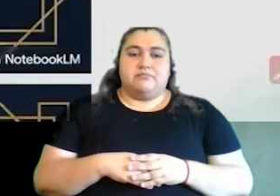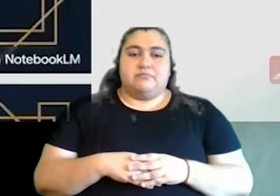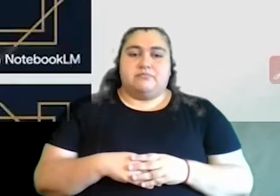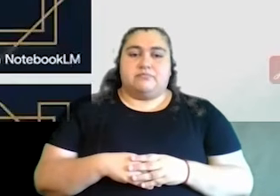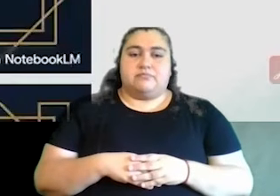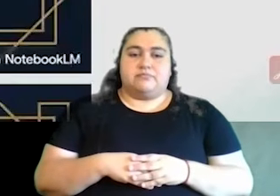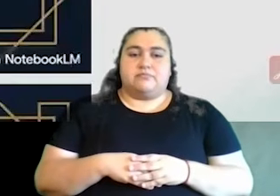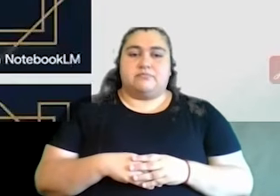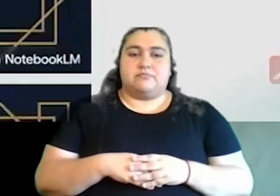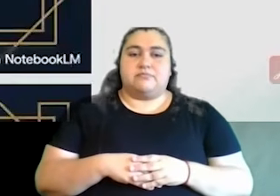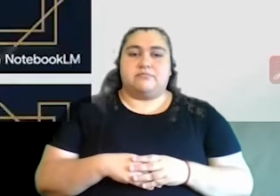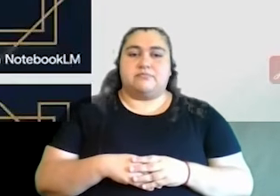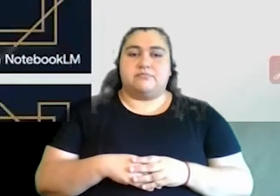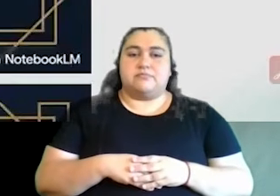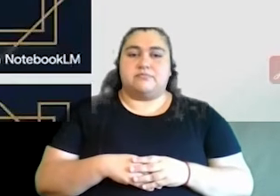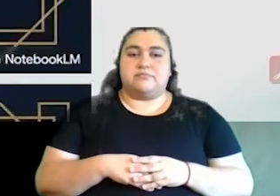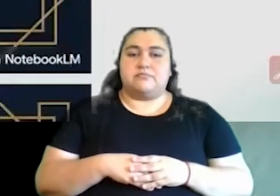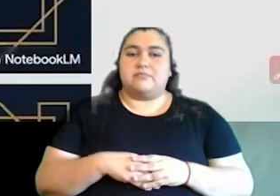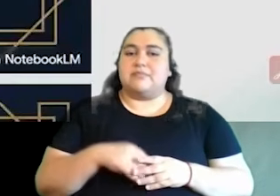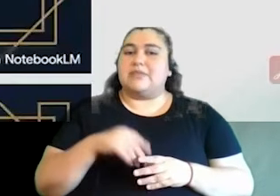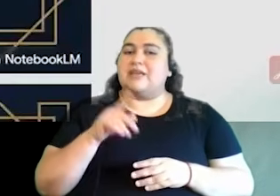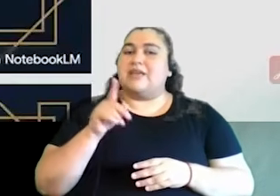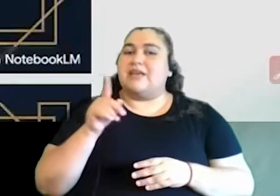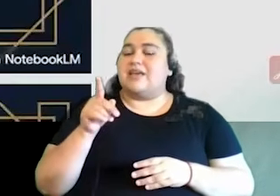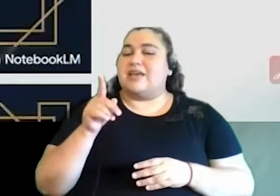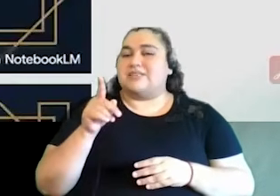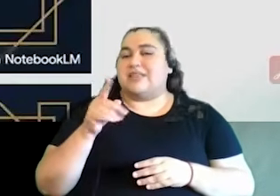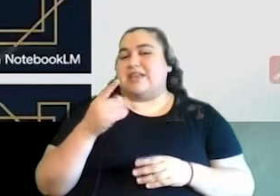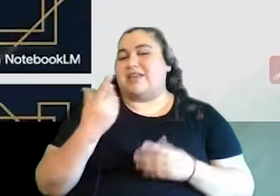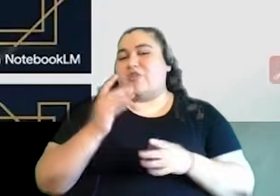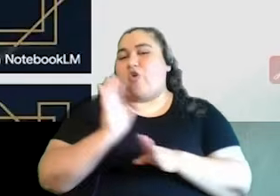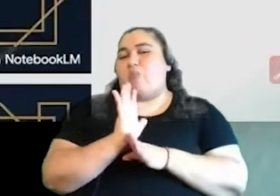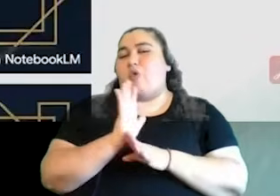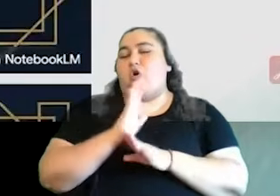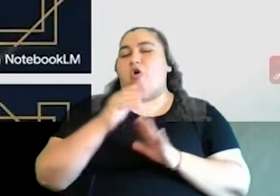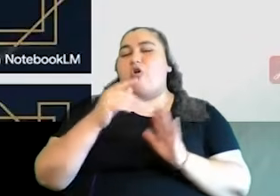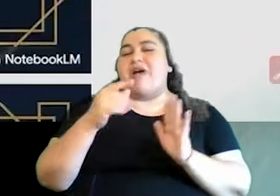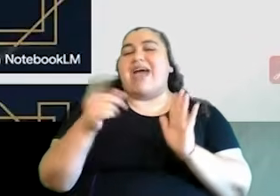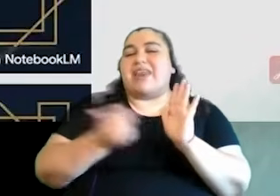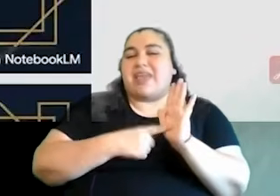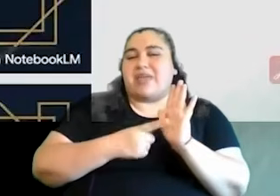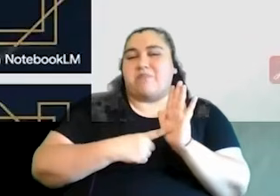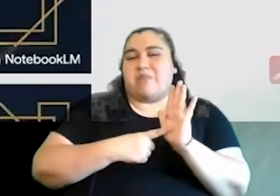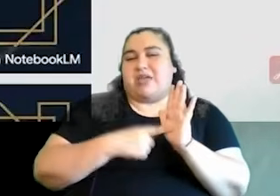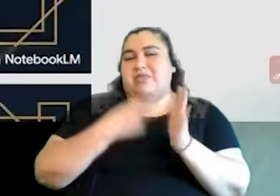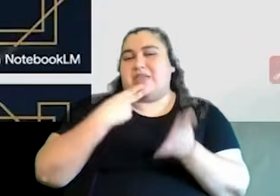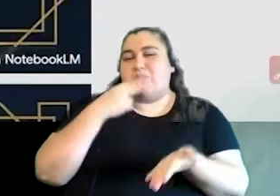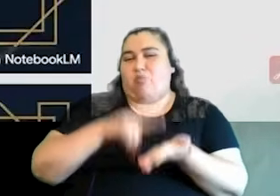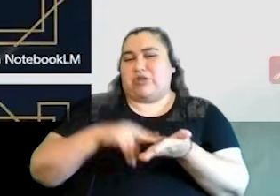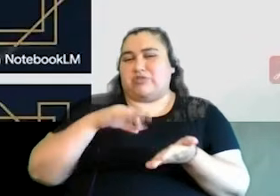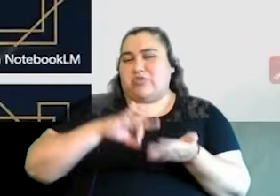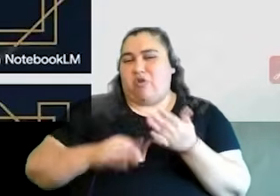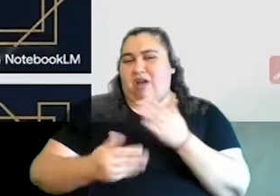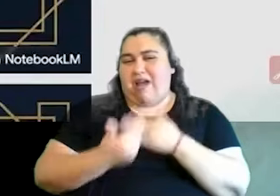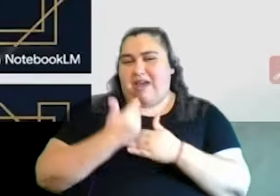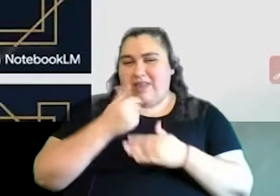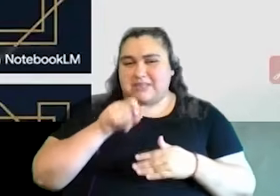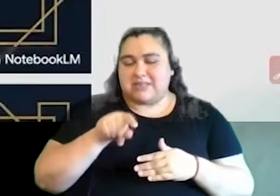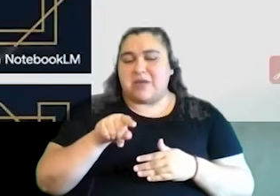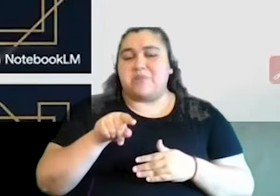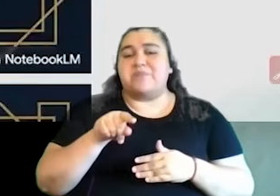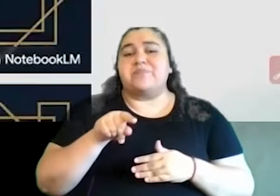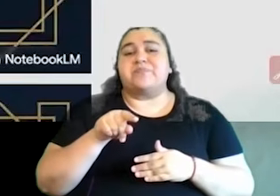Esto es un poco la gran figura del régimen simplificado en materia de impuesto a las ganancias. En ese mismo título 2 de la ley